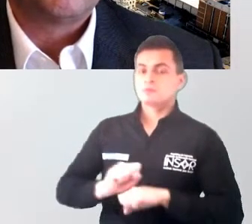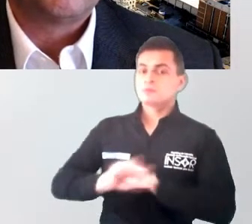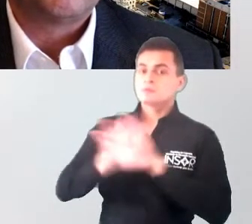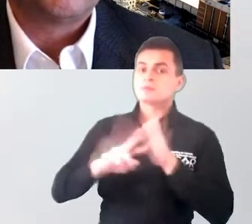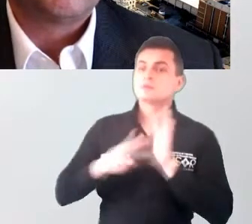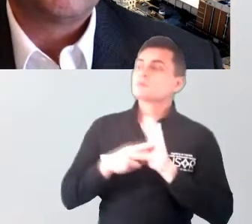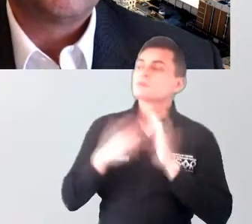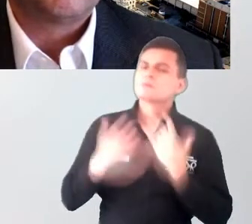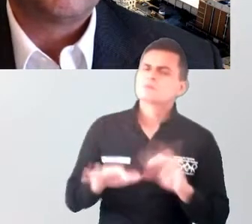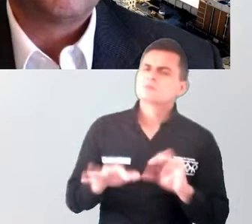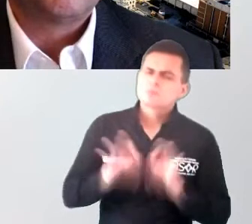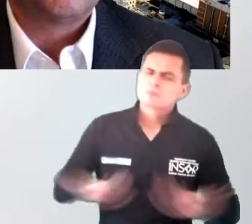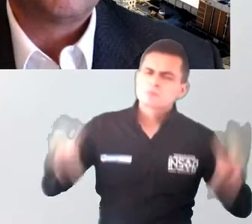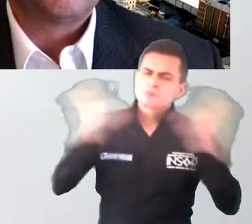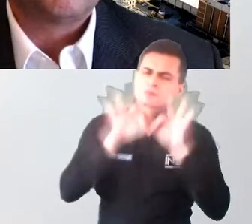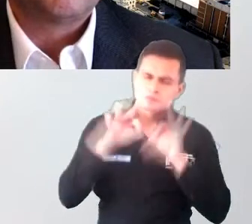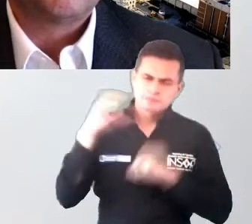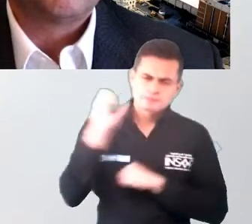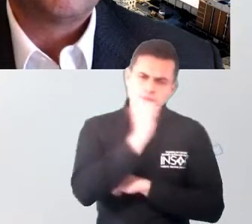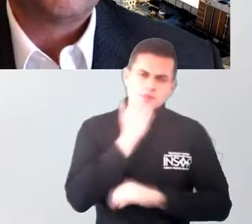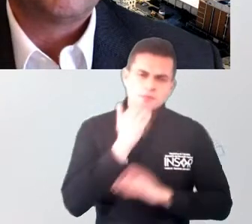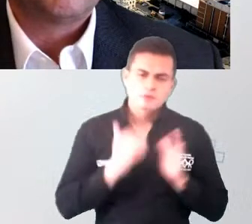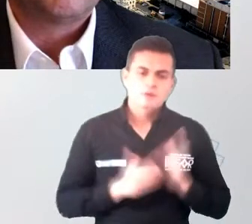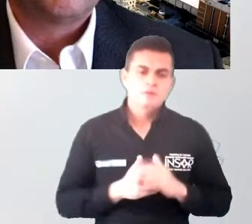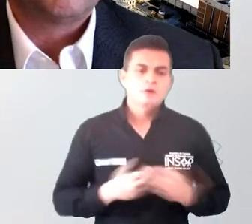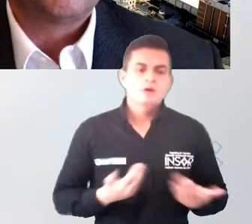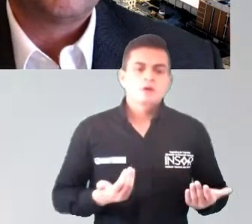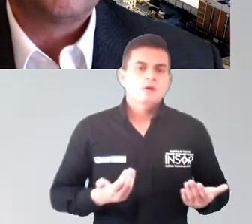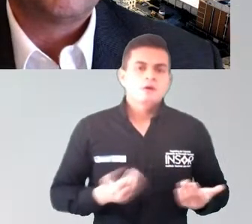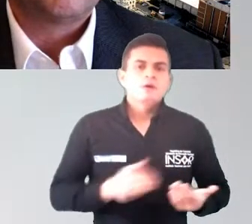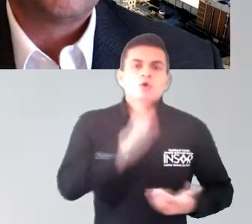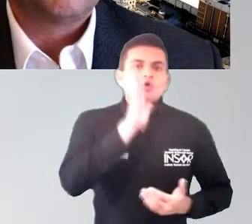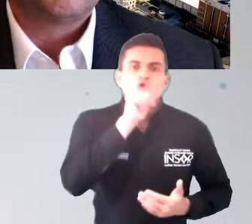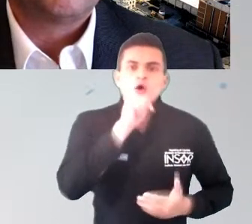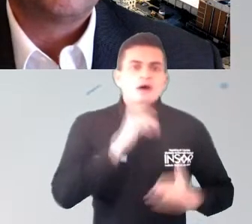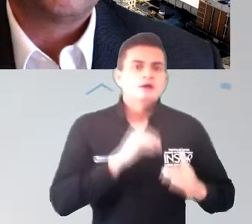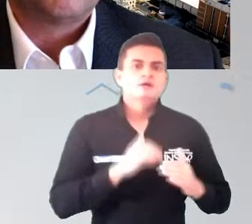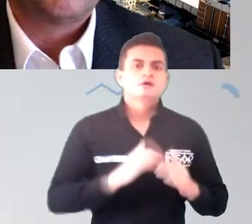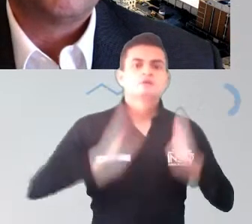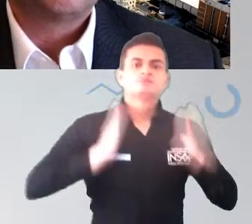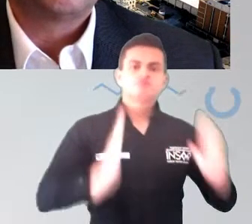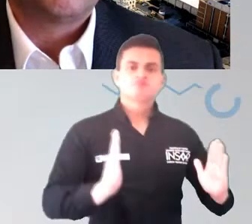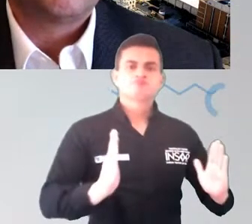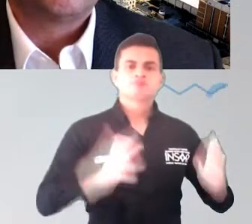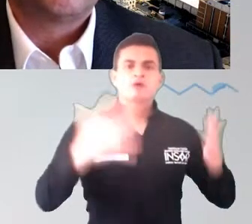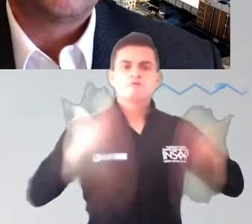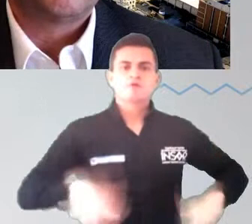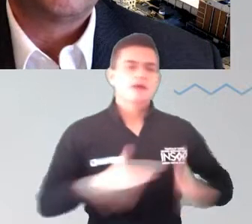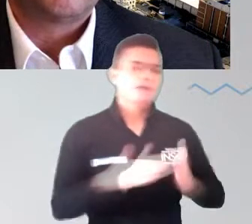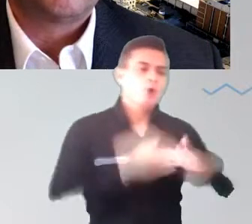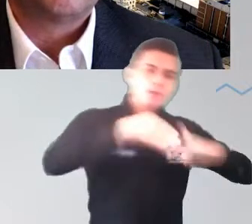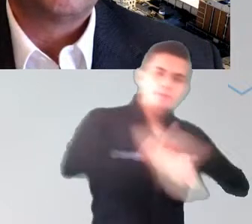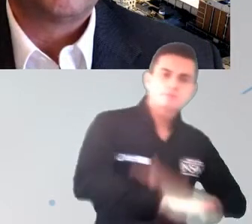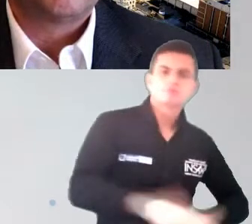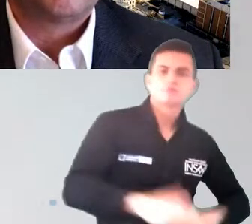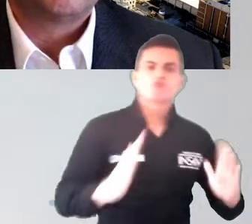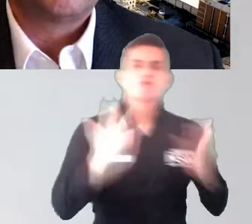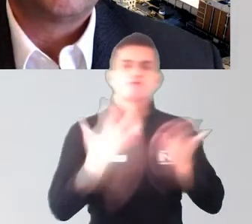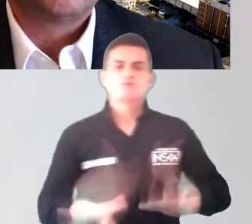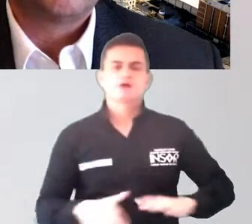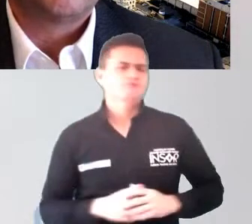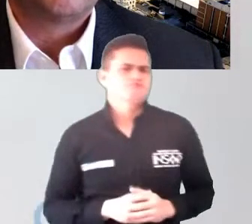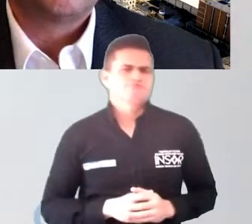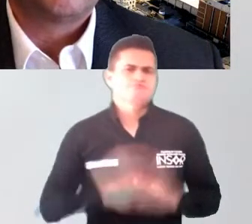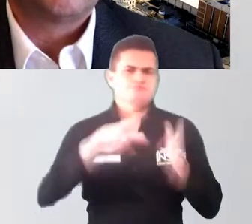a pesar de que uno aquí no tiene límites en términos de cuando uno decide tener acceso o no a tecnología y cuándo responde